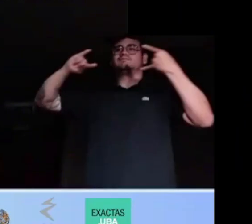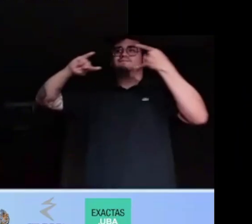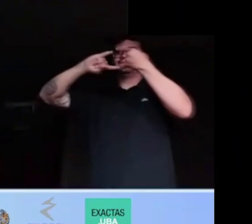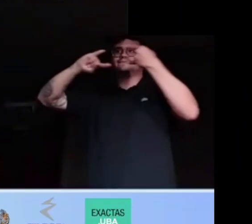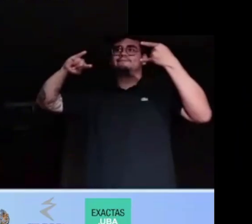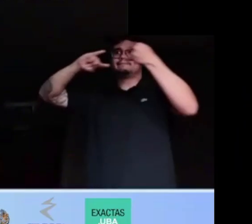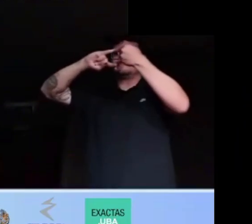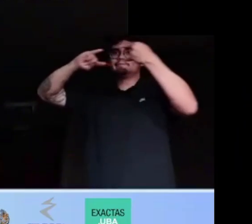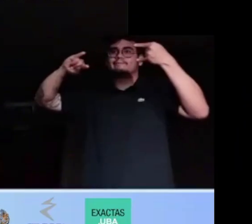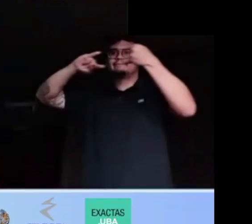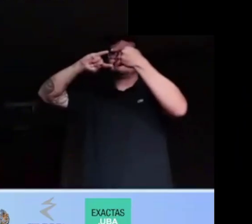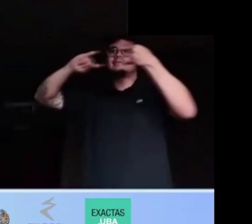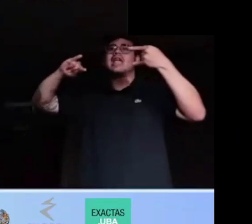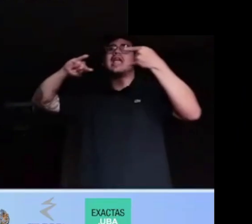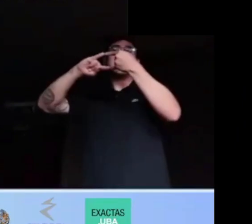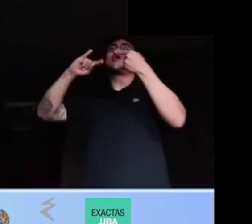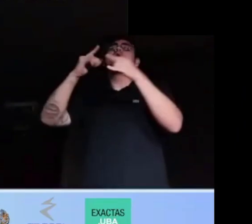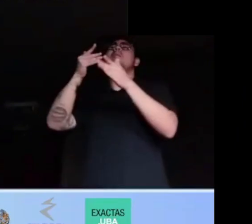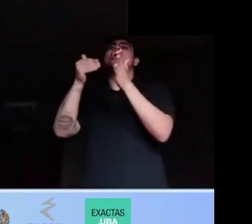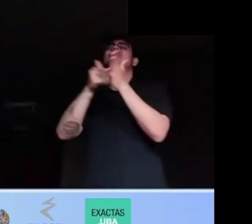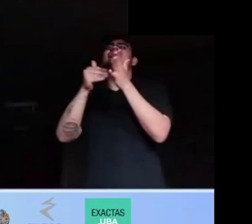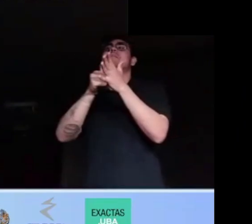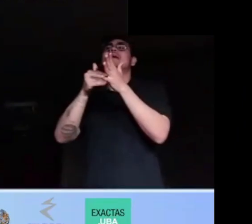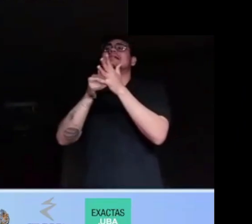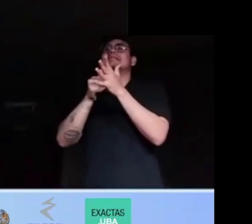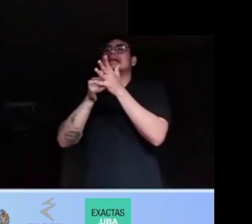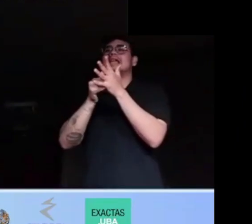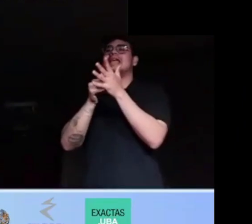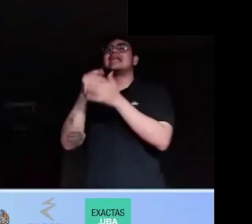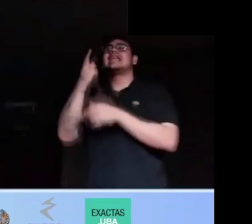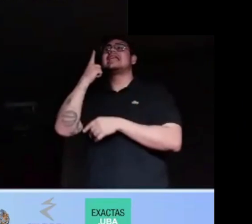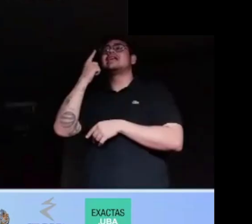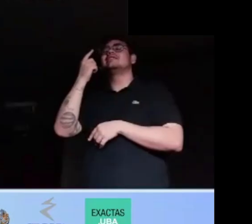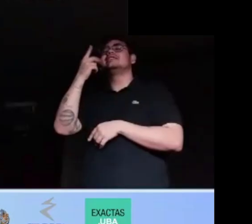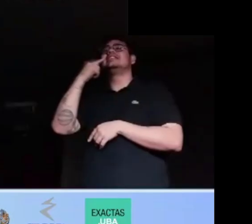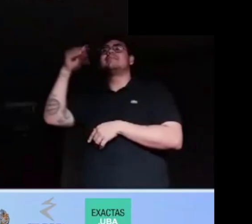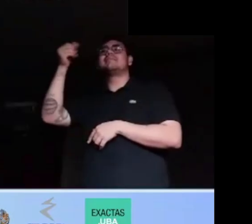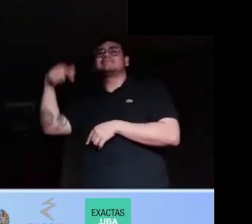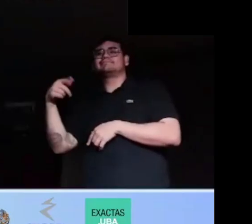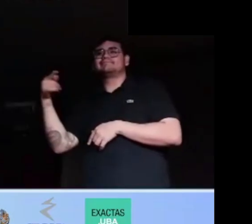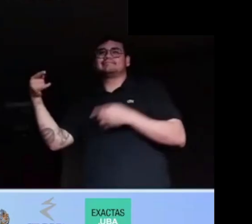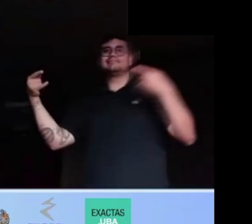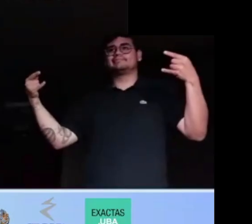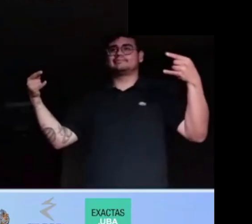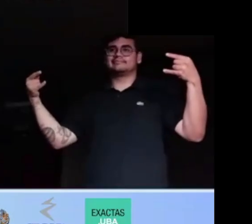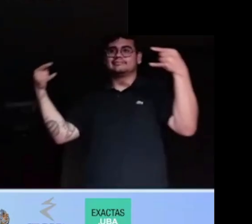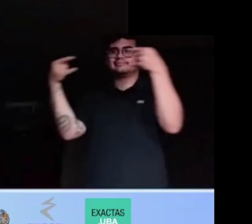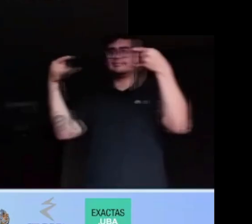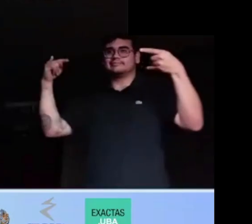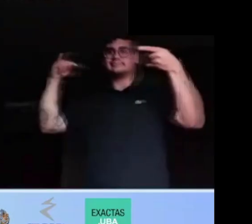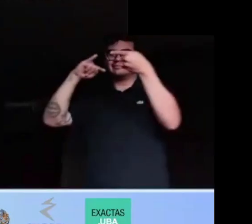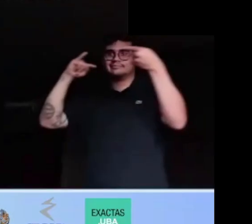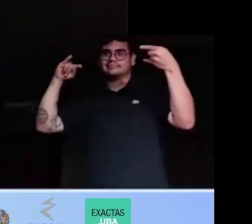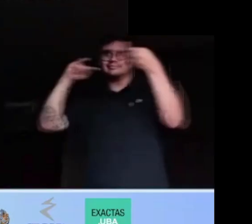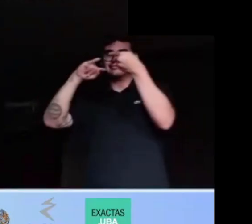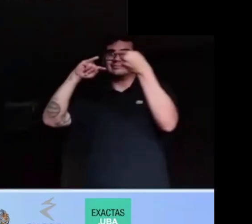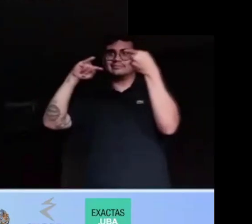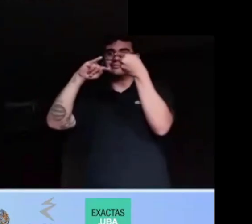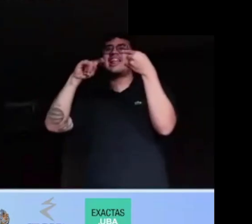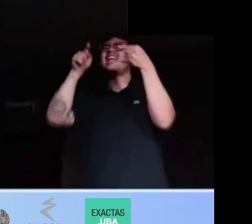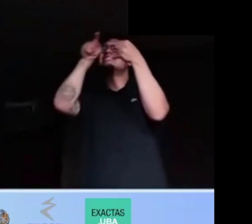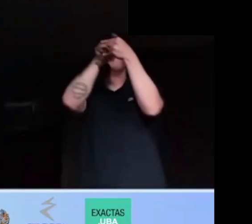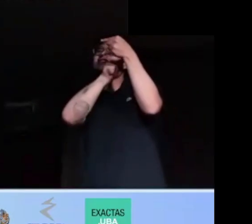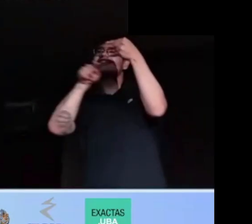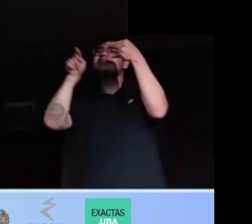se repelen según cómo están ubicados y tiene un poco la forma de el imán en formato de